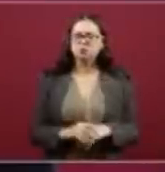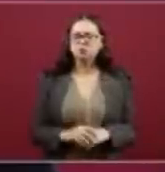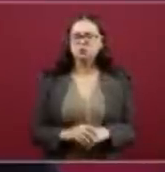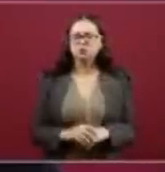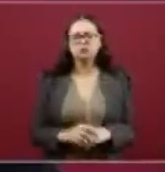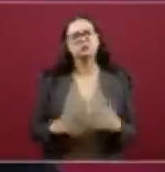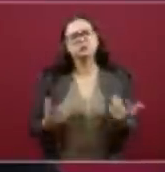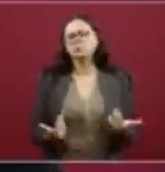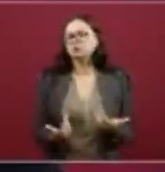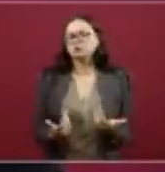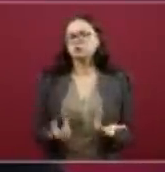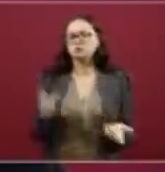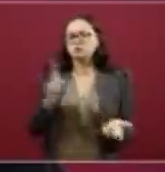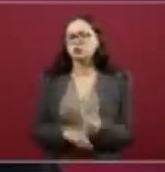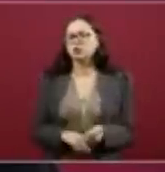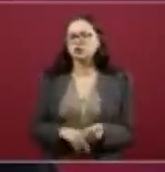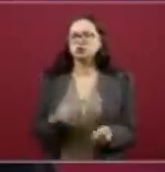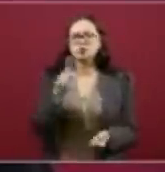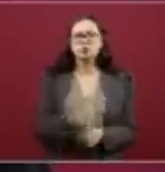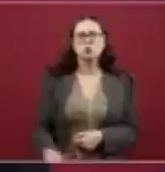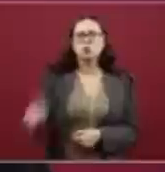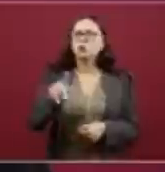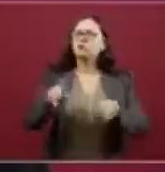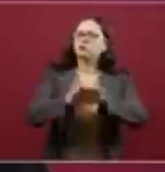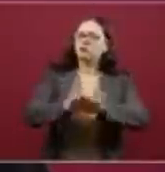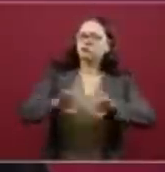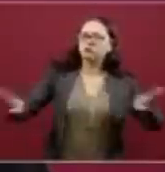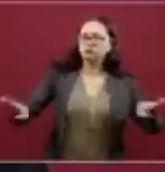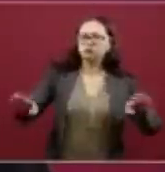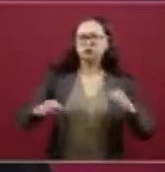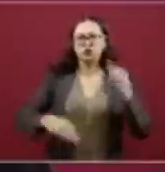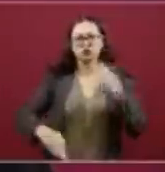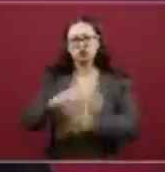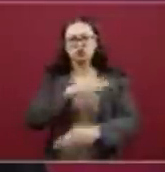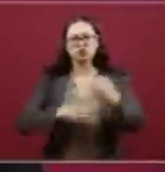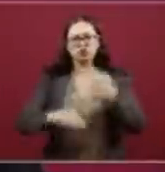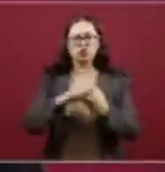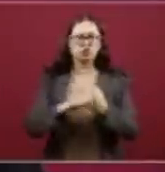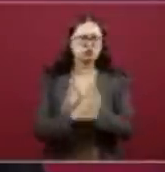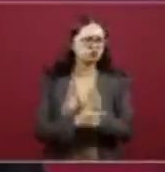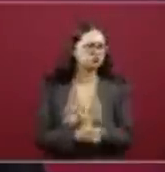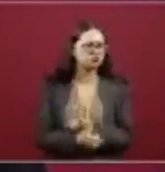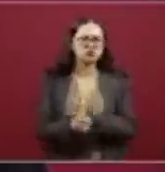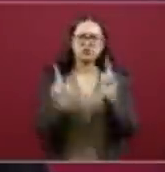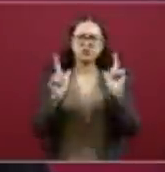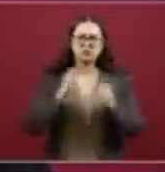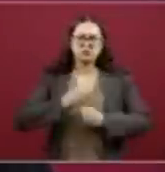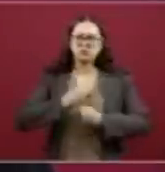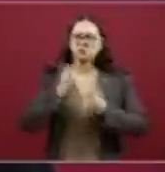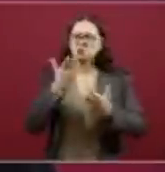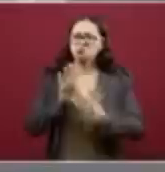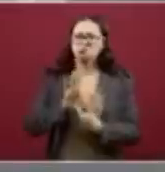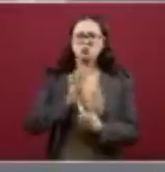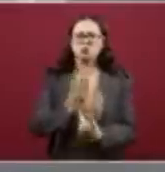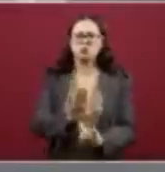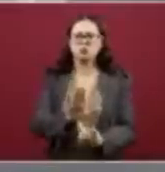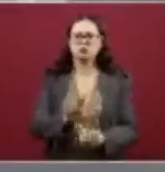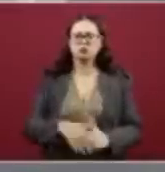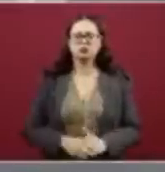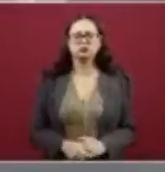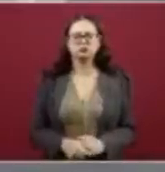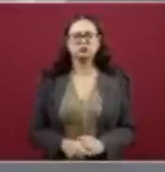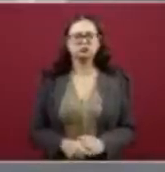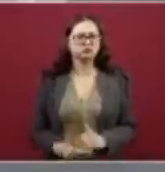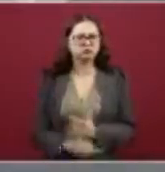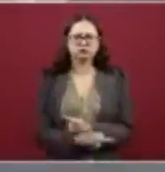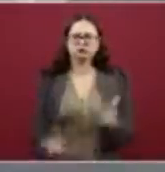la democracia el que podamos ejercer todos nuestros derechos a manifestarnos con